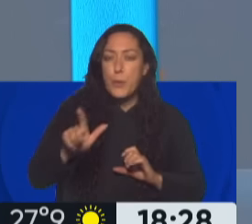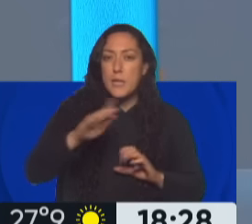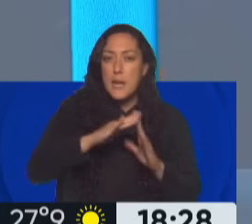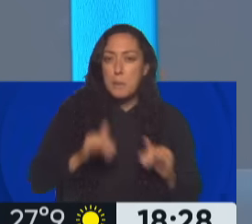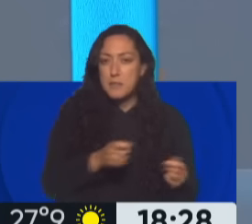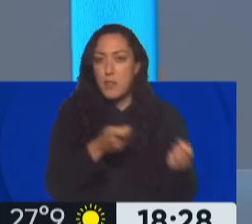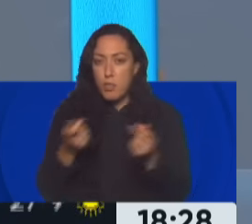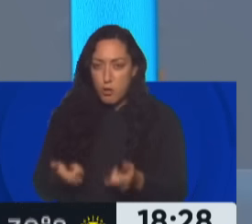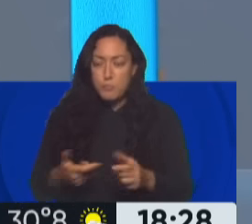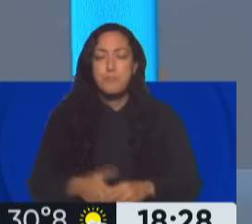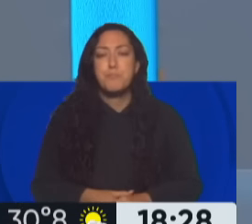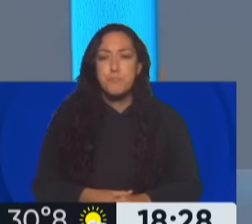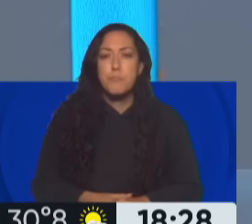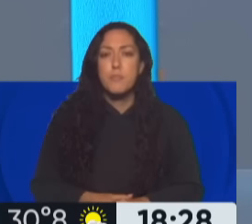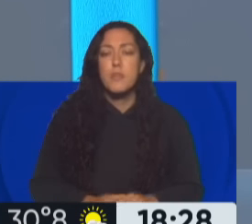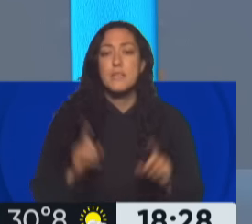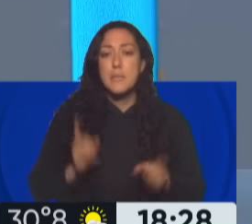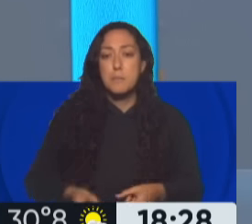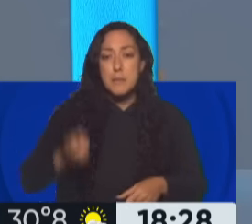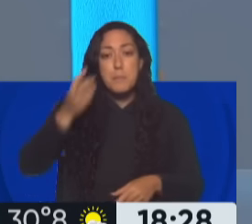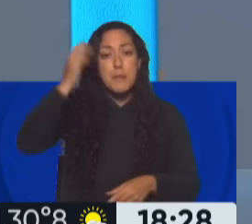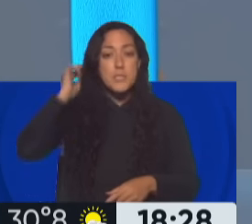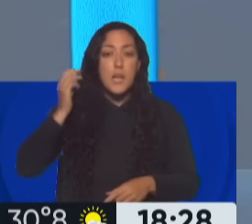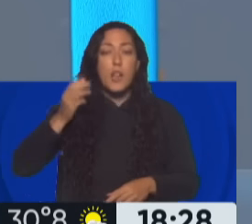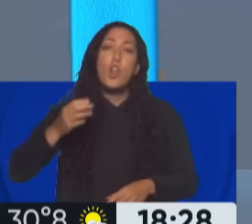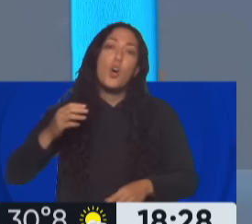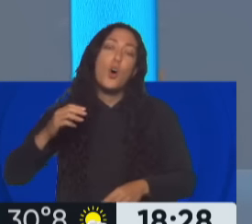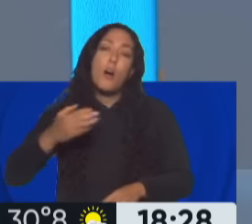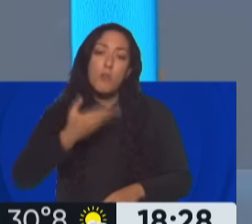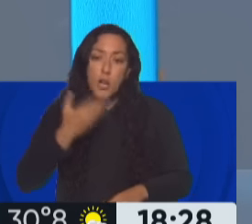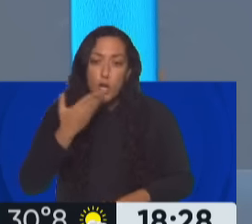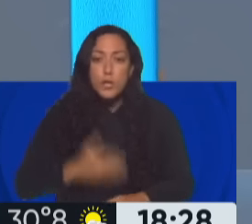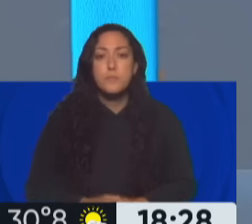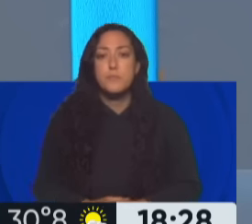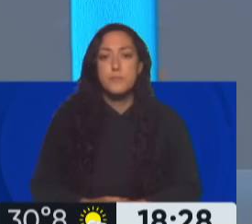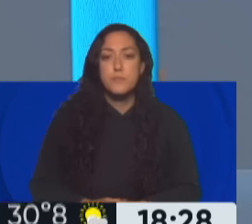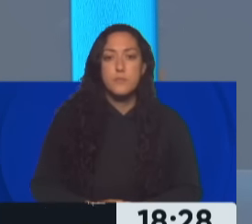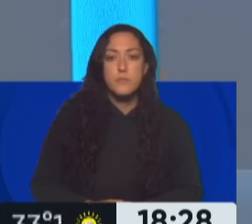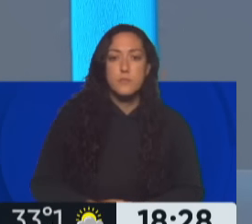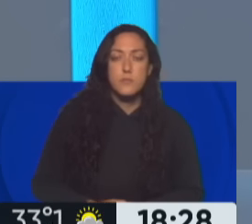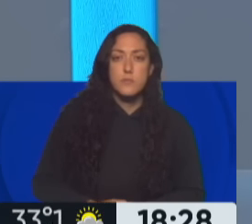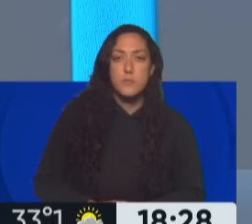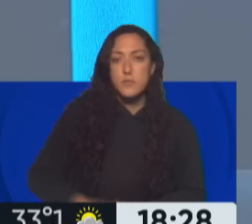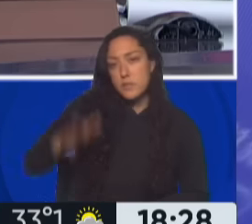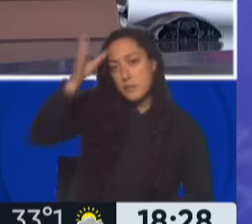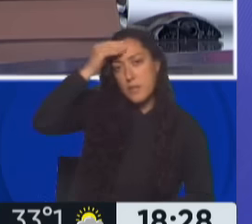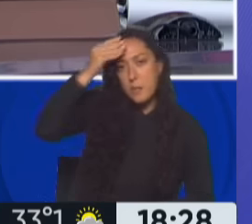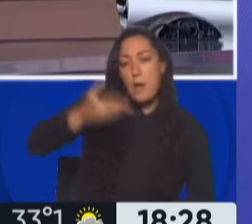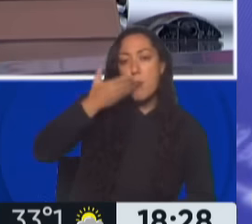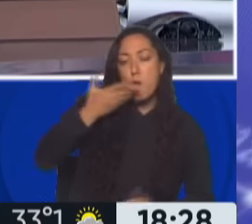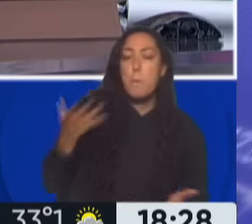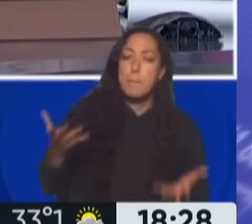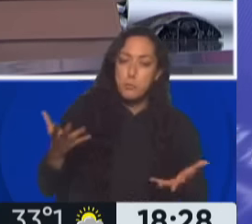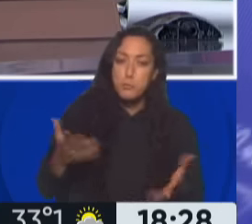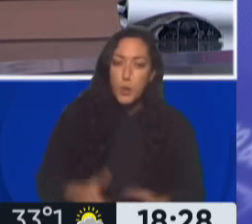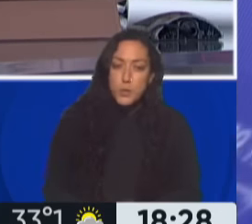Después habló, de hecho, incluso Machado, que lo vamos a comentar luego también habló, por supuesto, el propio Donald Trump, y diría que